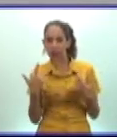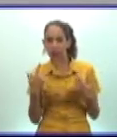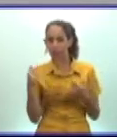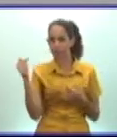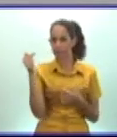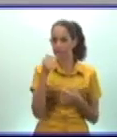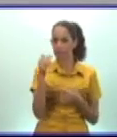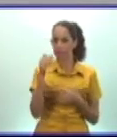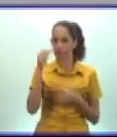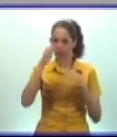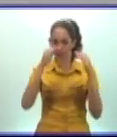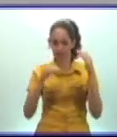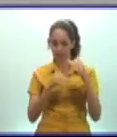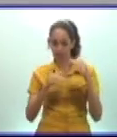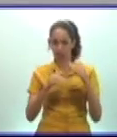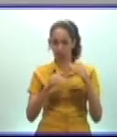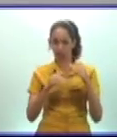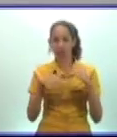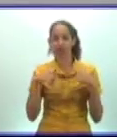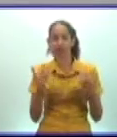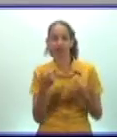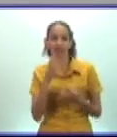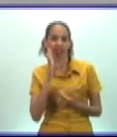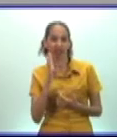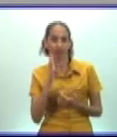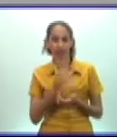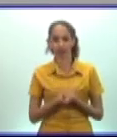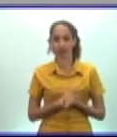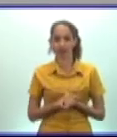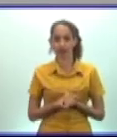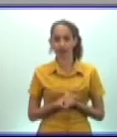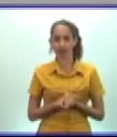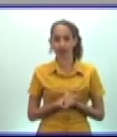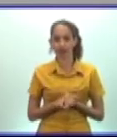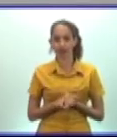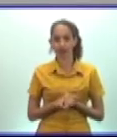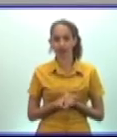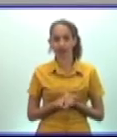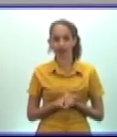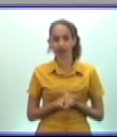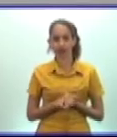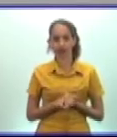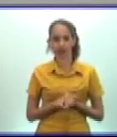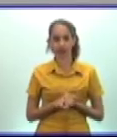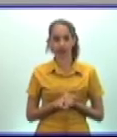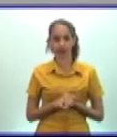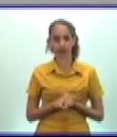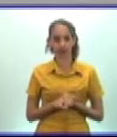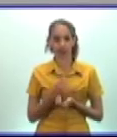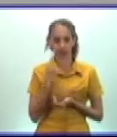menor que B.